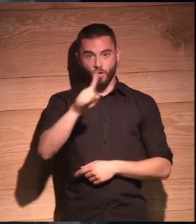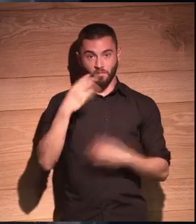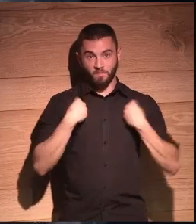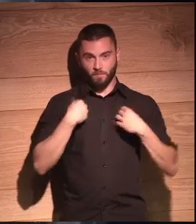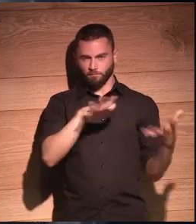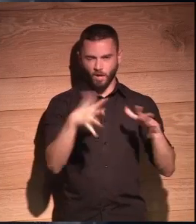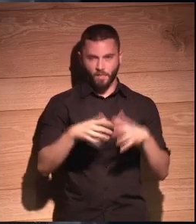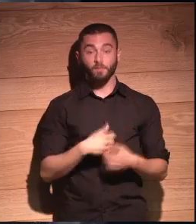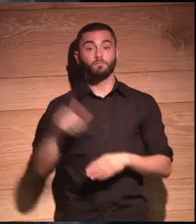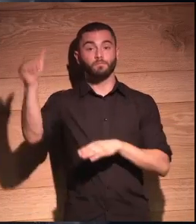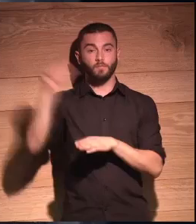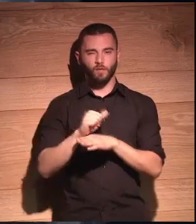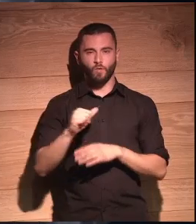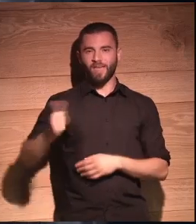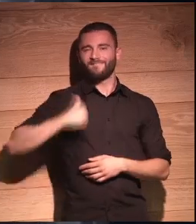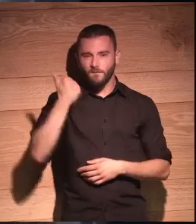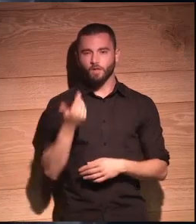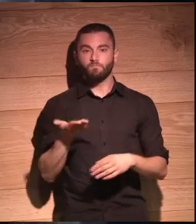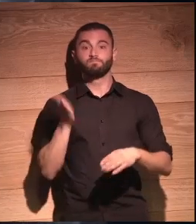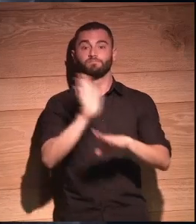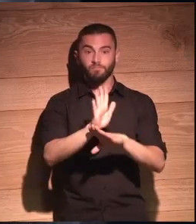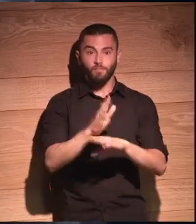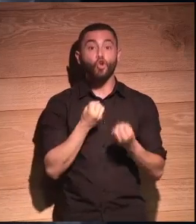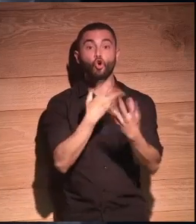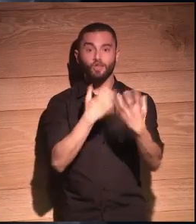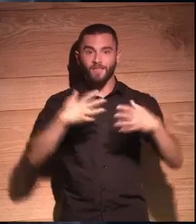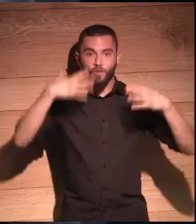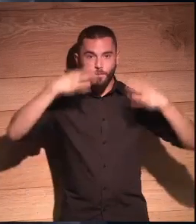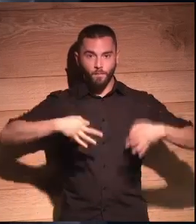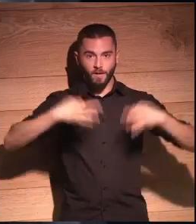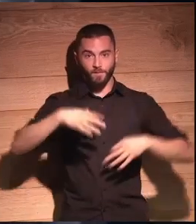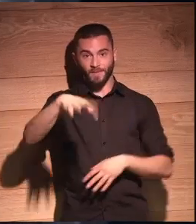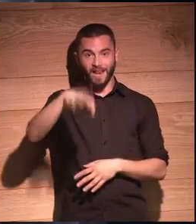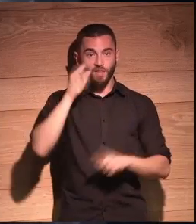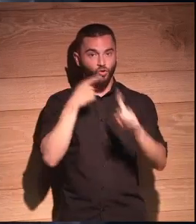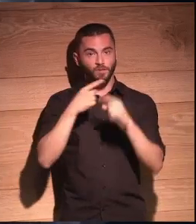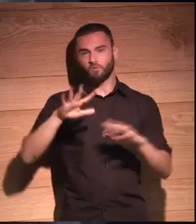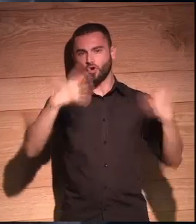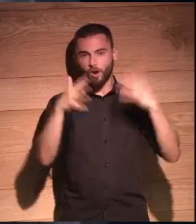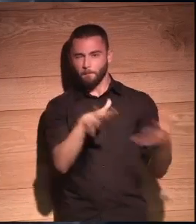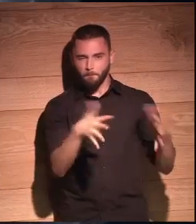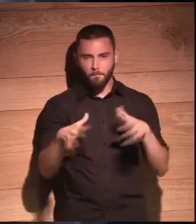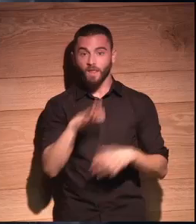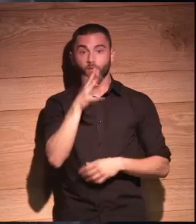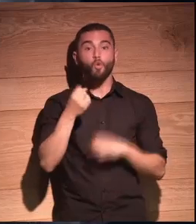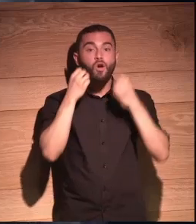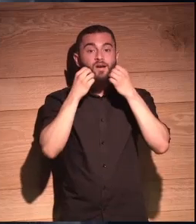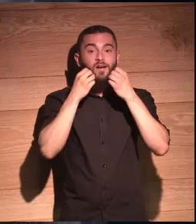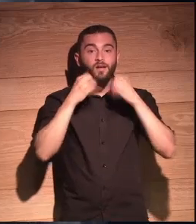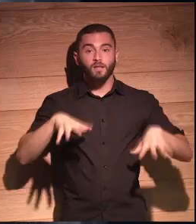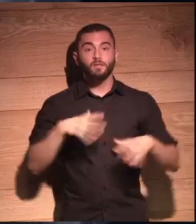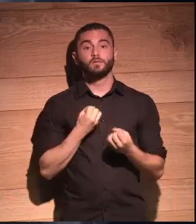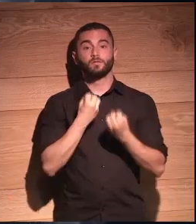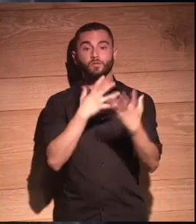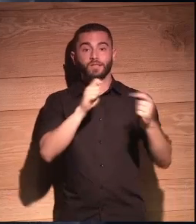gran película de ficción contando la verdad, ¿no? Que es un poco lo que le pasaba a Elegidos para la Gloria, que seguía al fin y al cabo el relato de ese